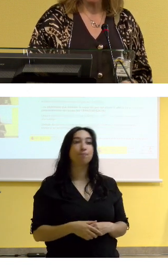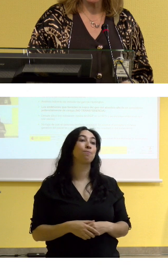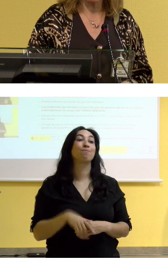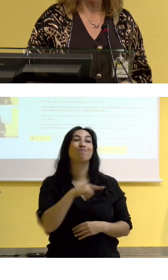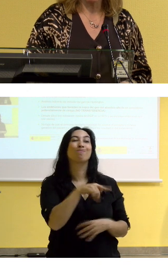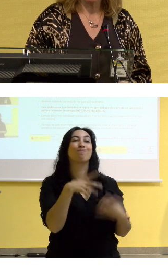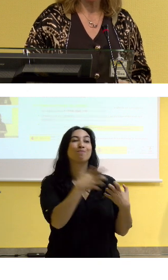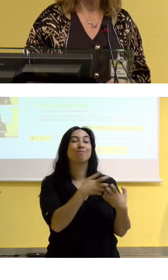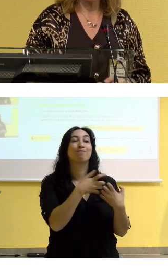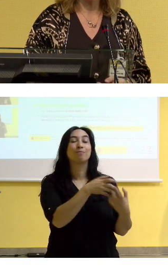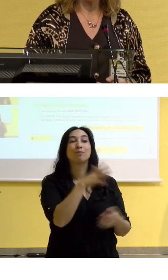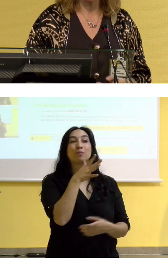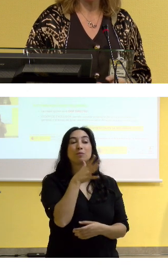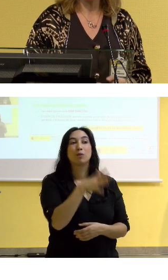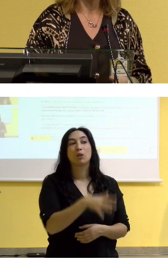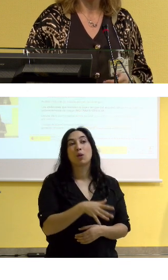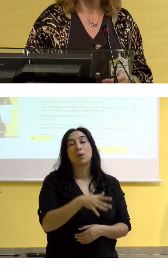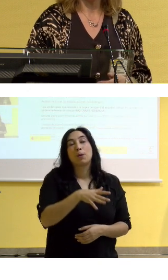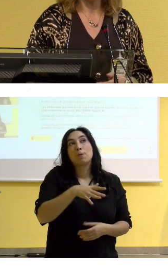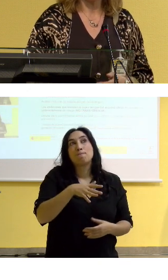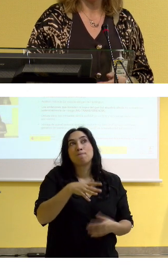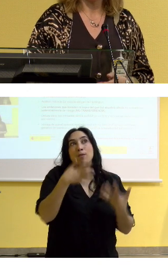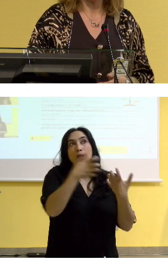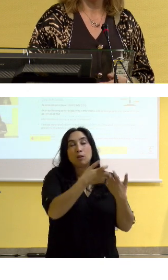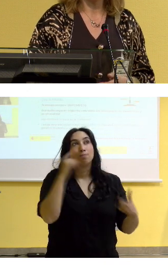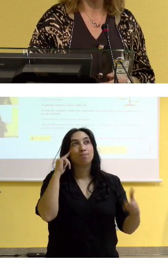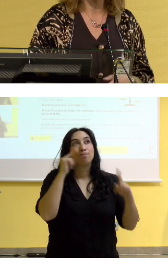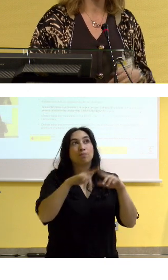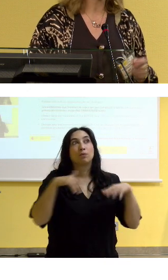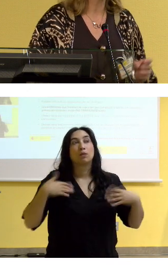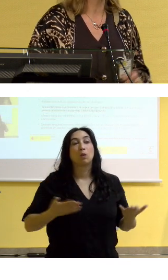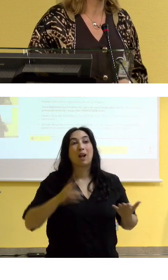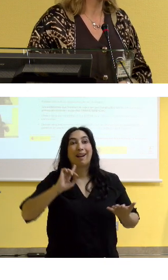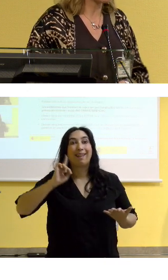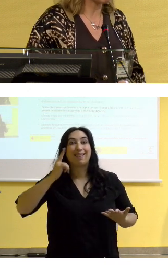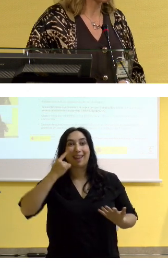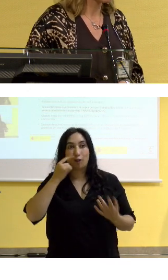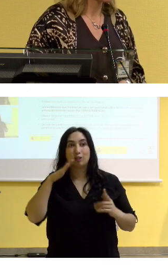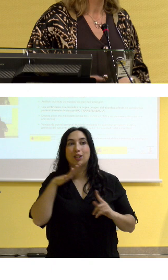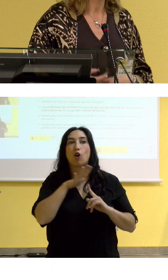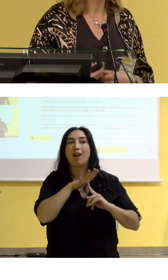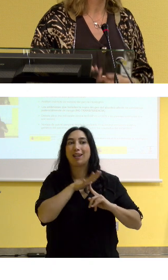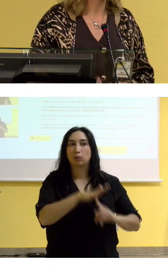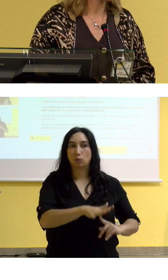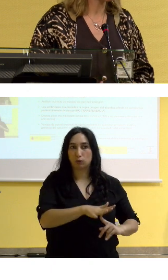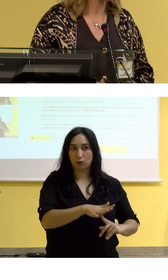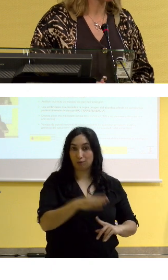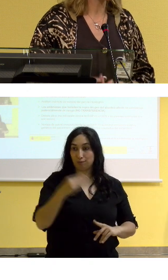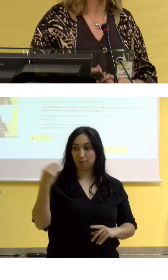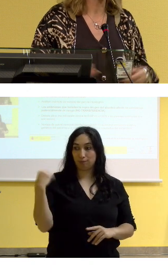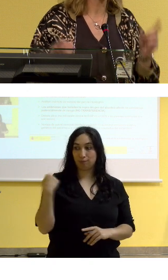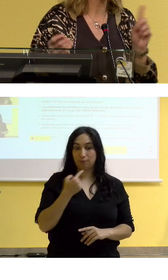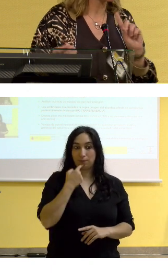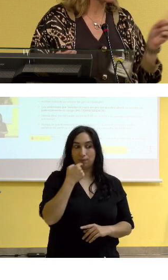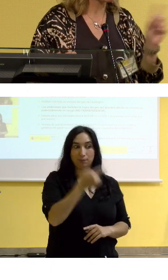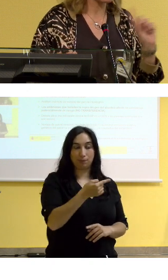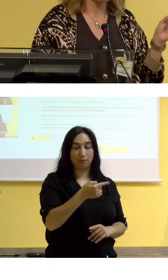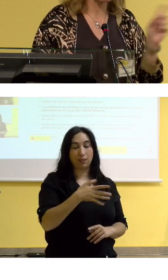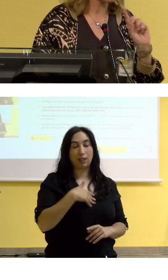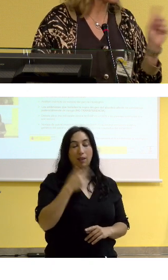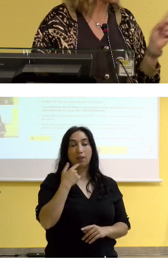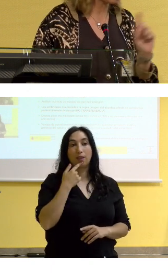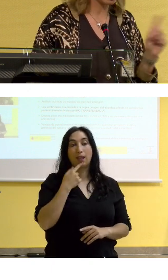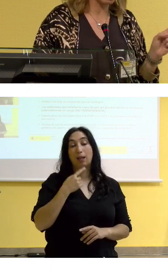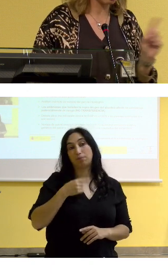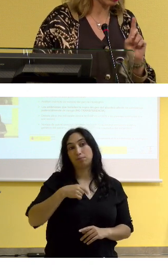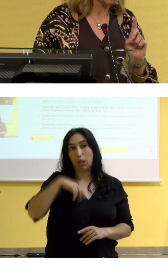está luchando? Se está luchando por el diagnóstico de exclusión. Como os he dicho, aquí los progenitores no